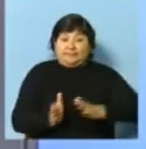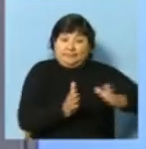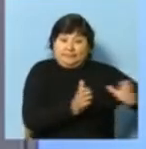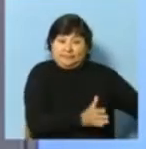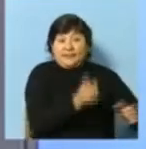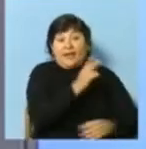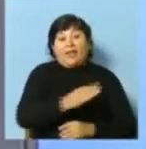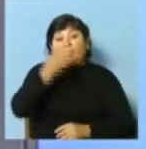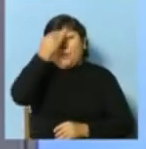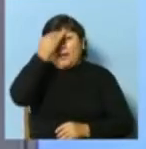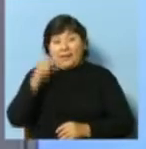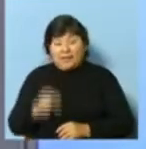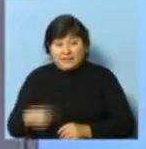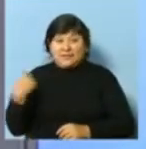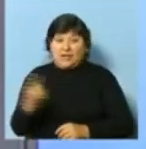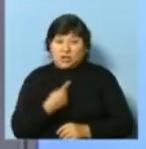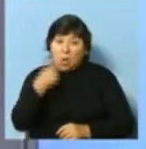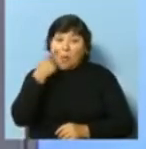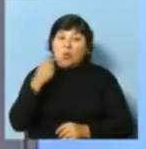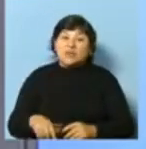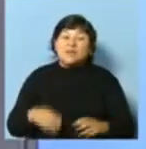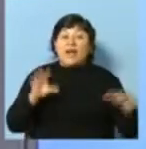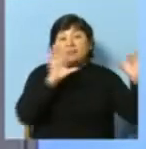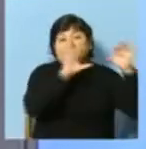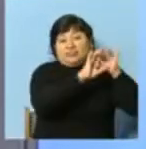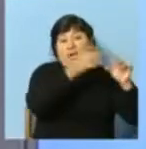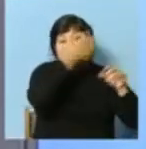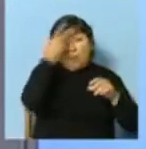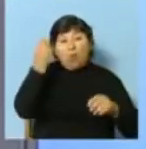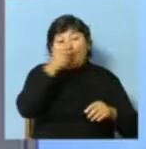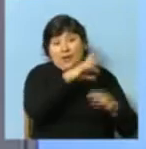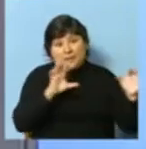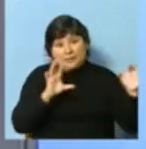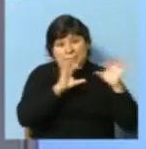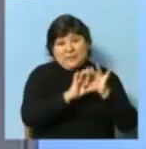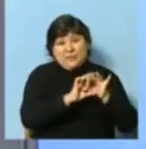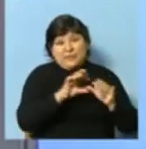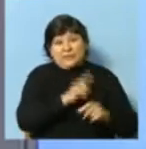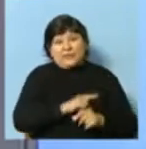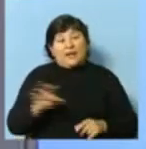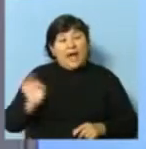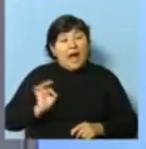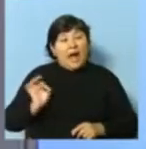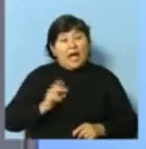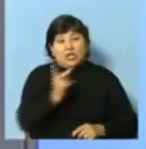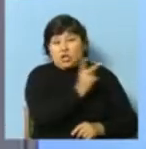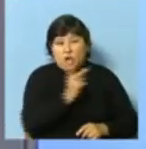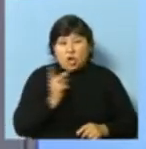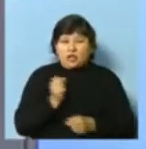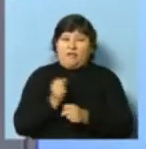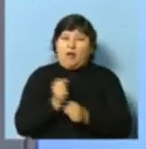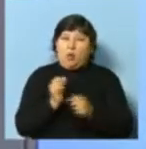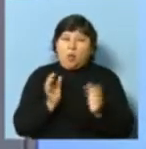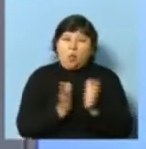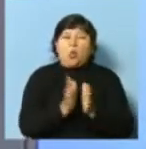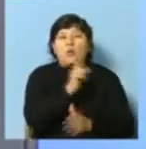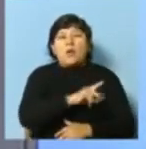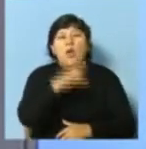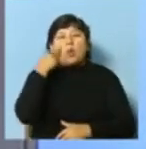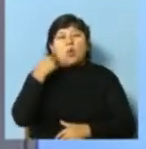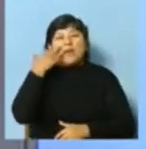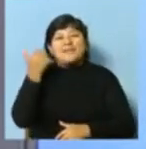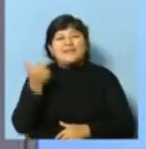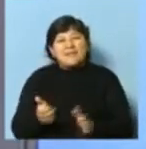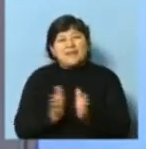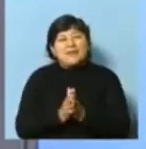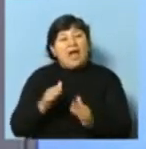año 96 teníamos una visión y una discusión muy clara de lo que uno pretendía para la ciudad